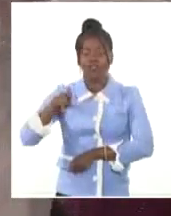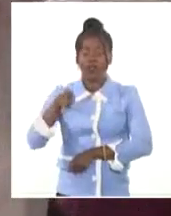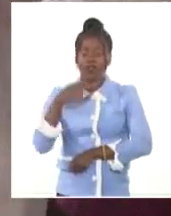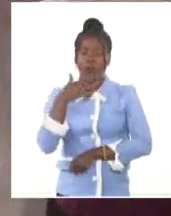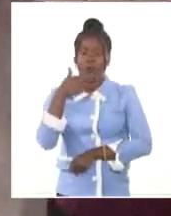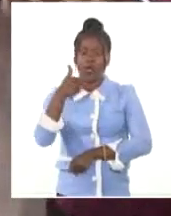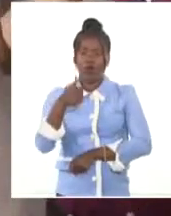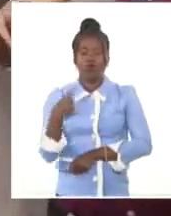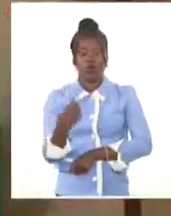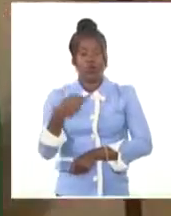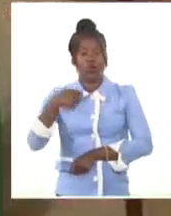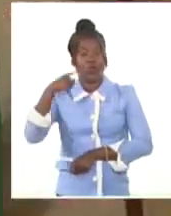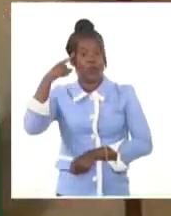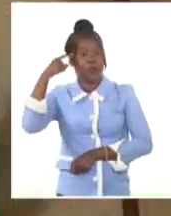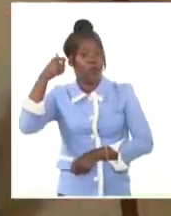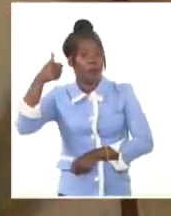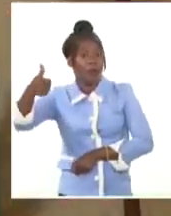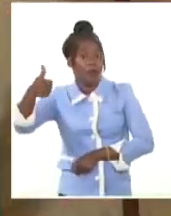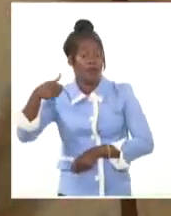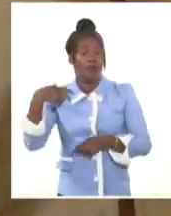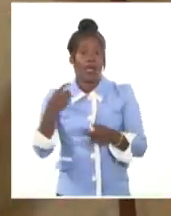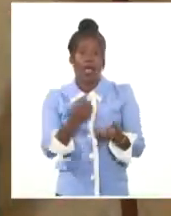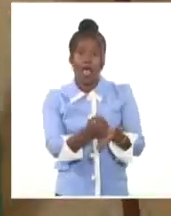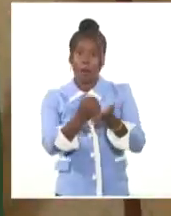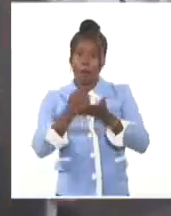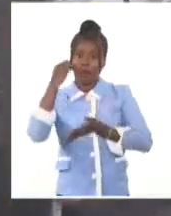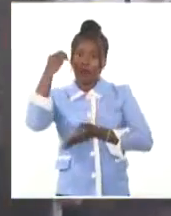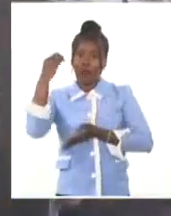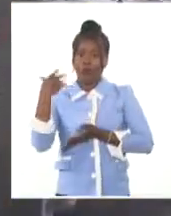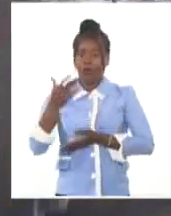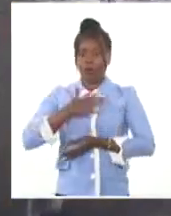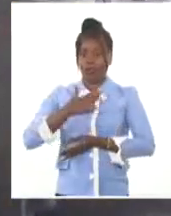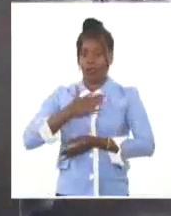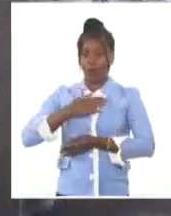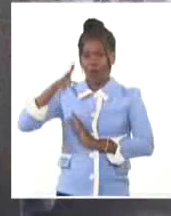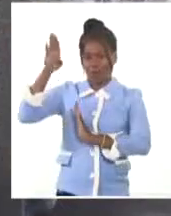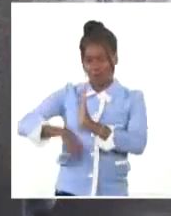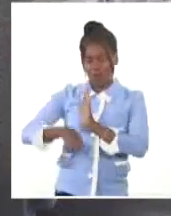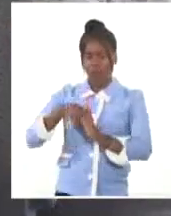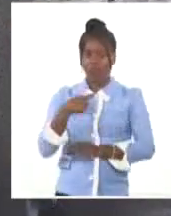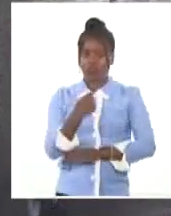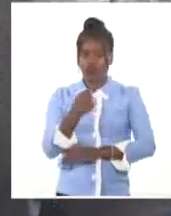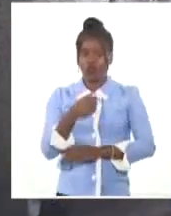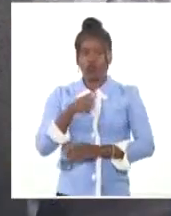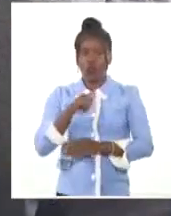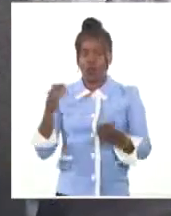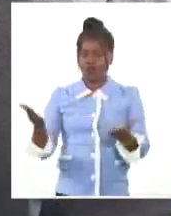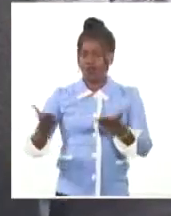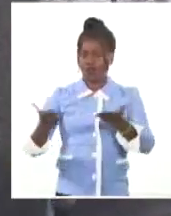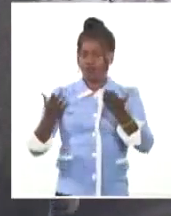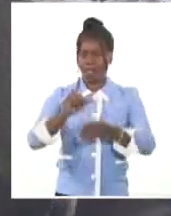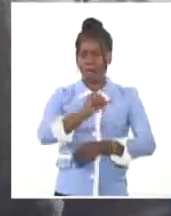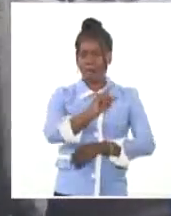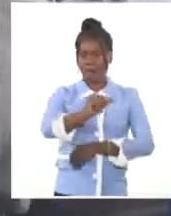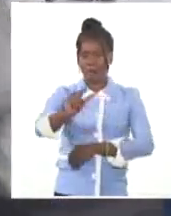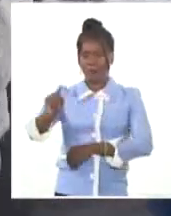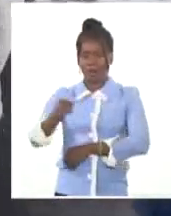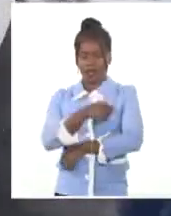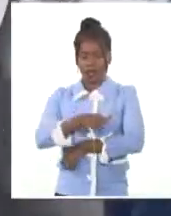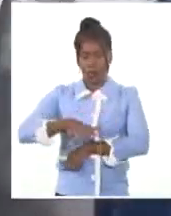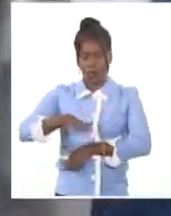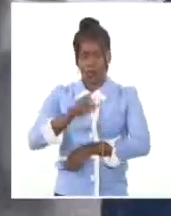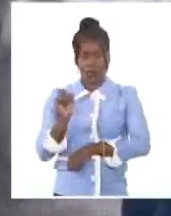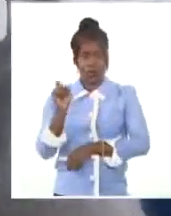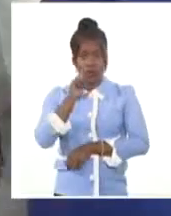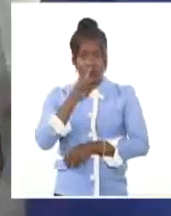su visita a Vijalinda, Esteban Lazo realizó un intercambio con trabajadores del Policlínico Docente Orlando